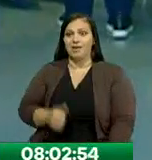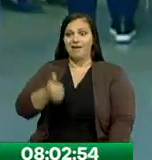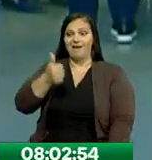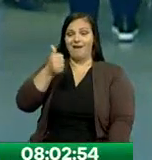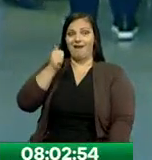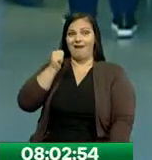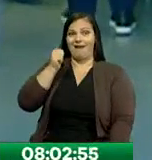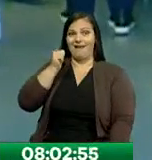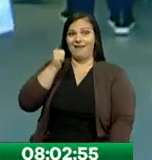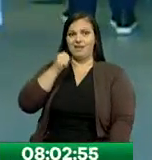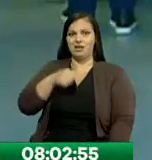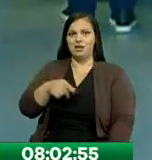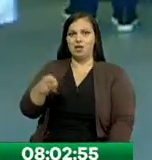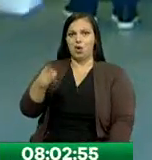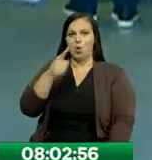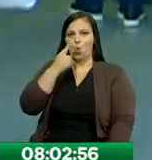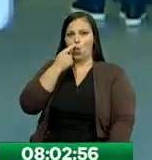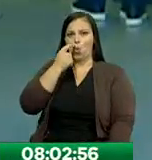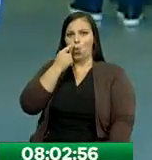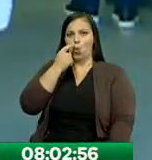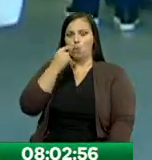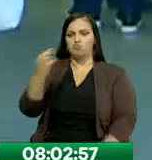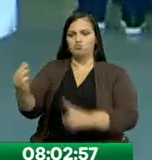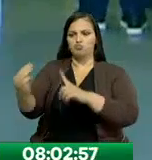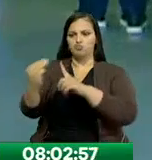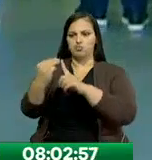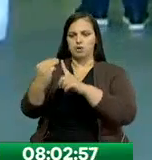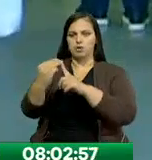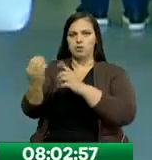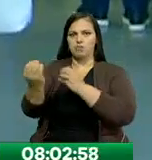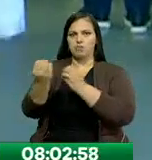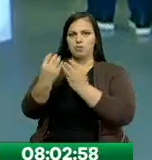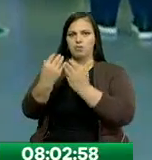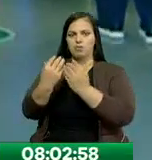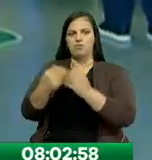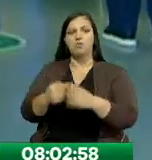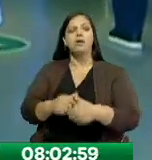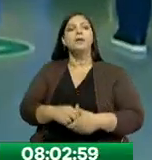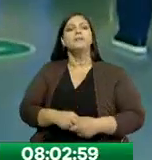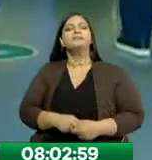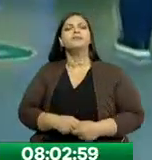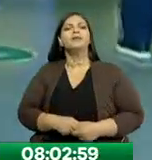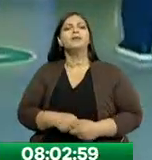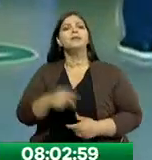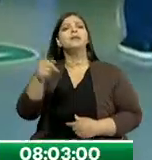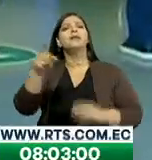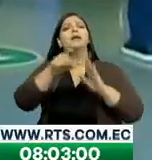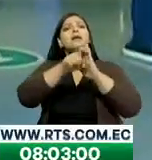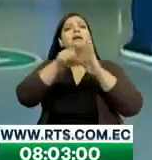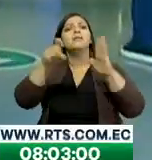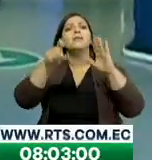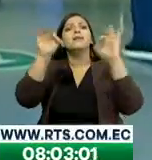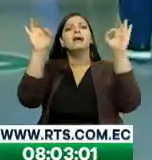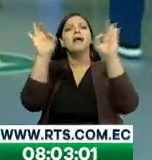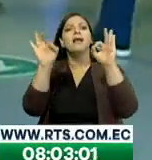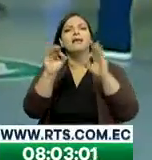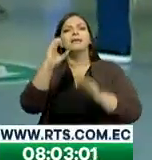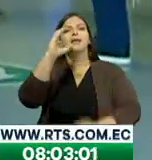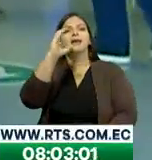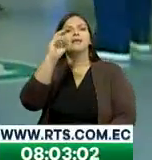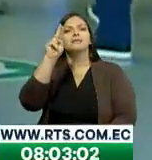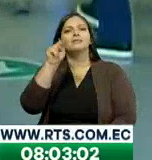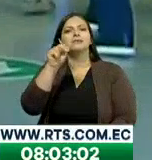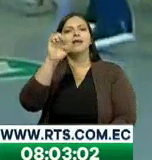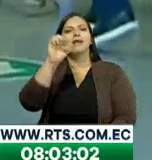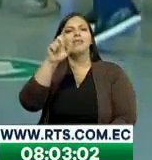que CENEL le informa a usted. Oiga, más les ha de haber costado el mensaje.